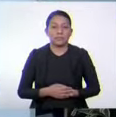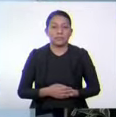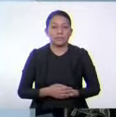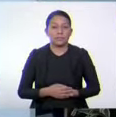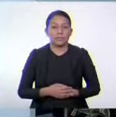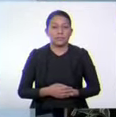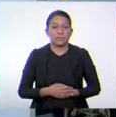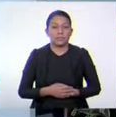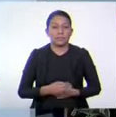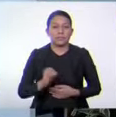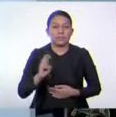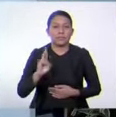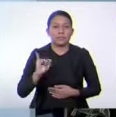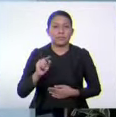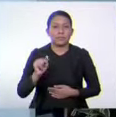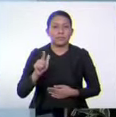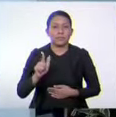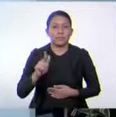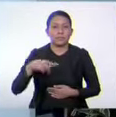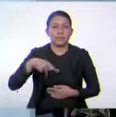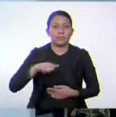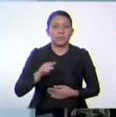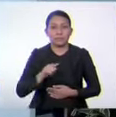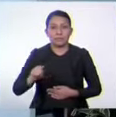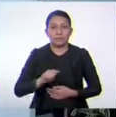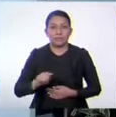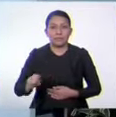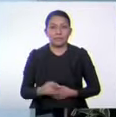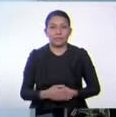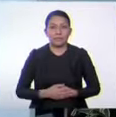Y el orbital P en Z.